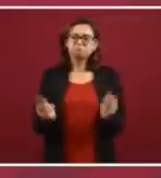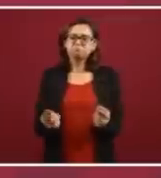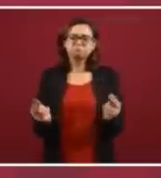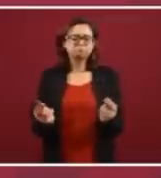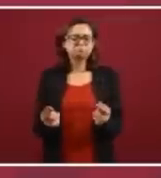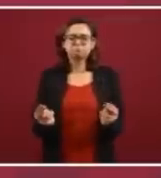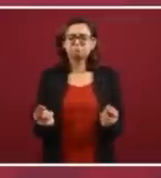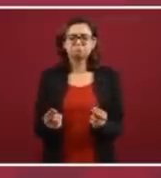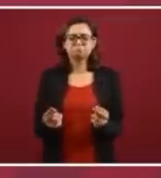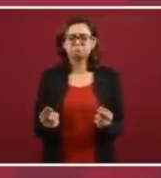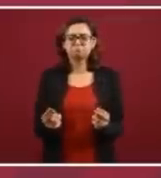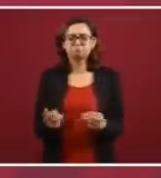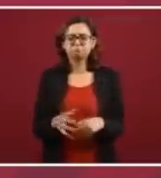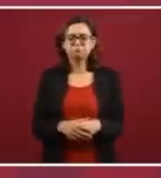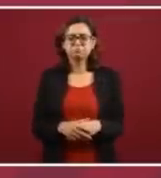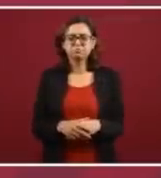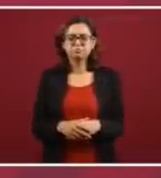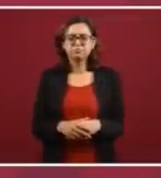sin